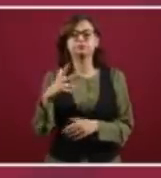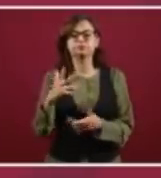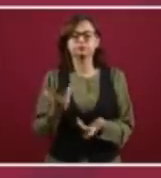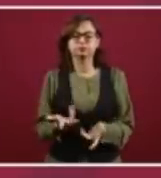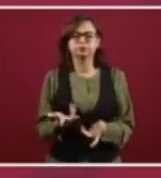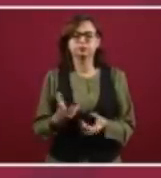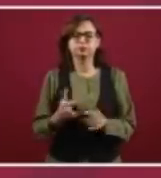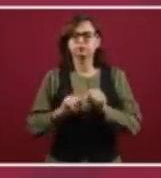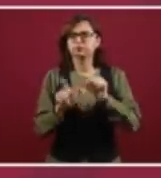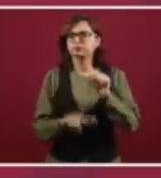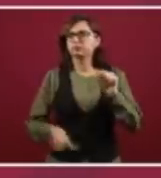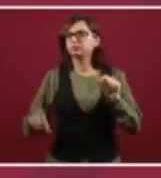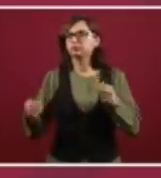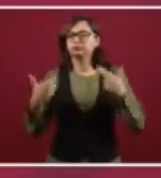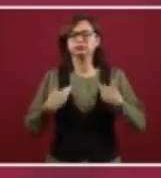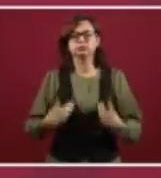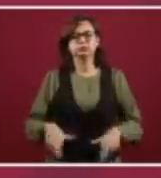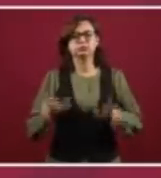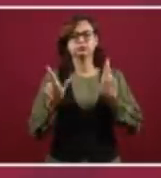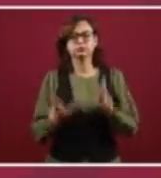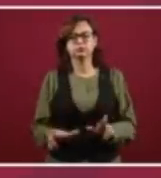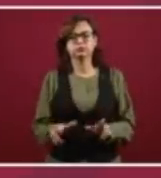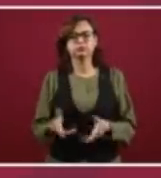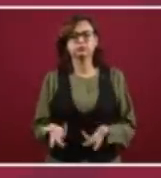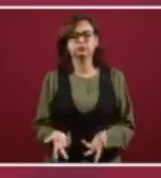representar a la nación y